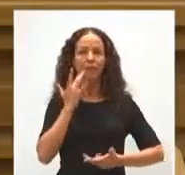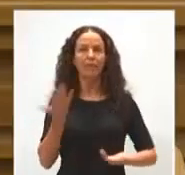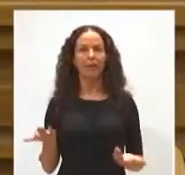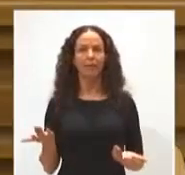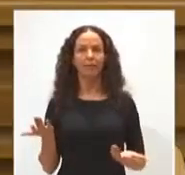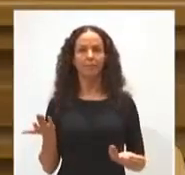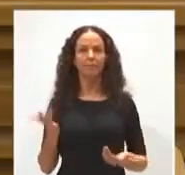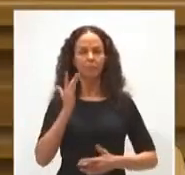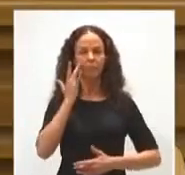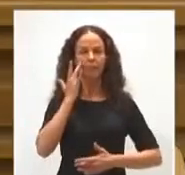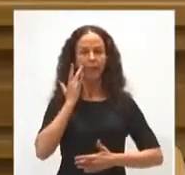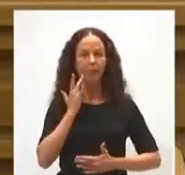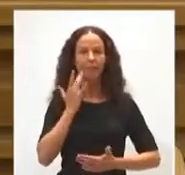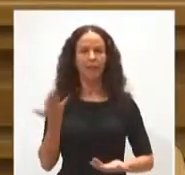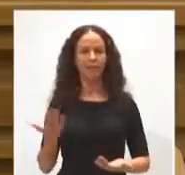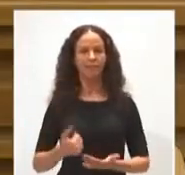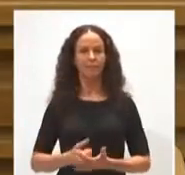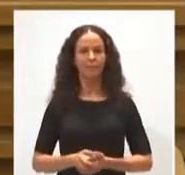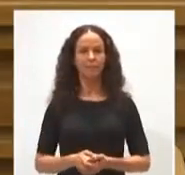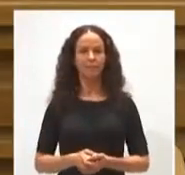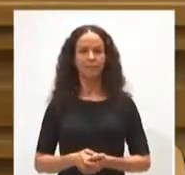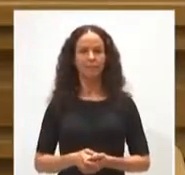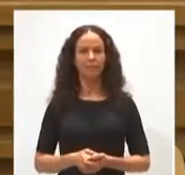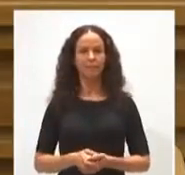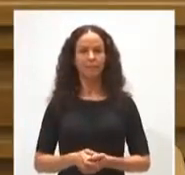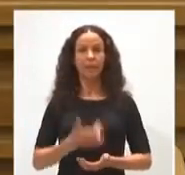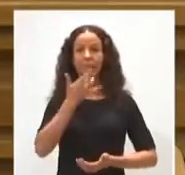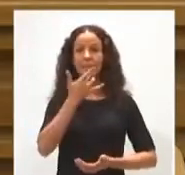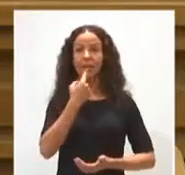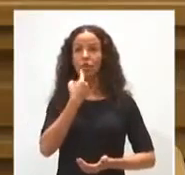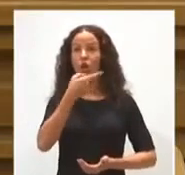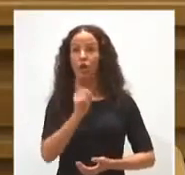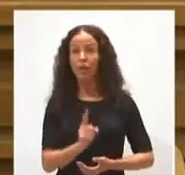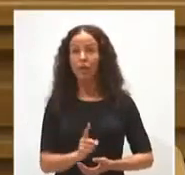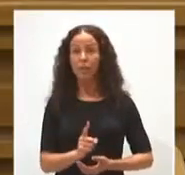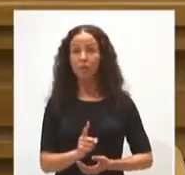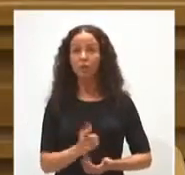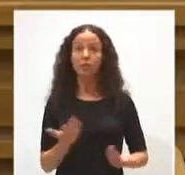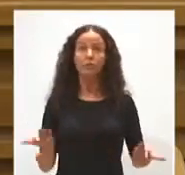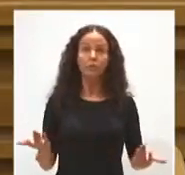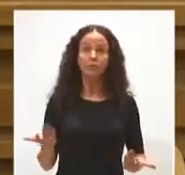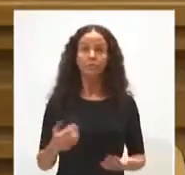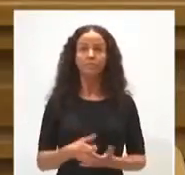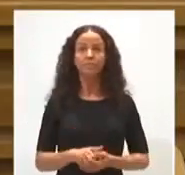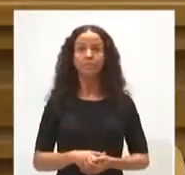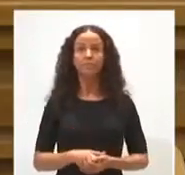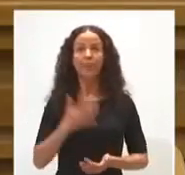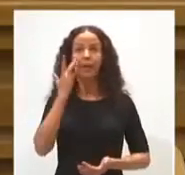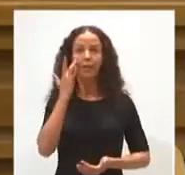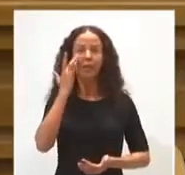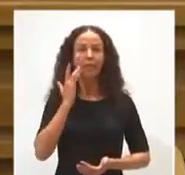este cnte es que si no lo decimos sólo resaltan cuando no lo es es